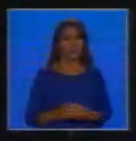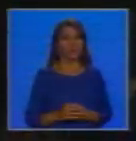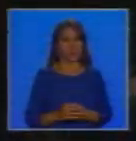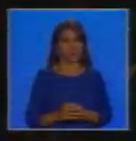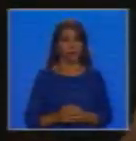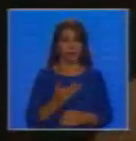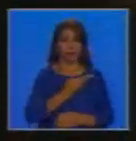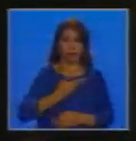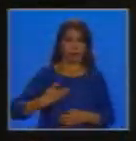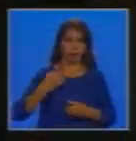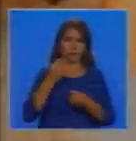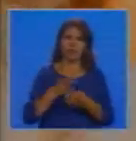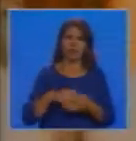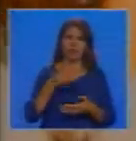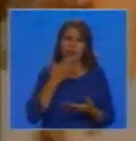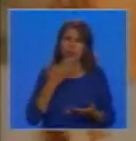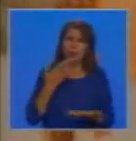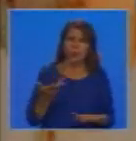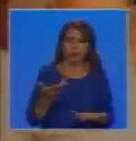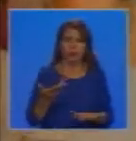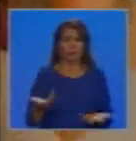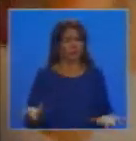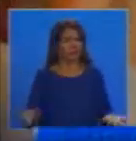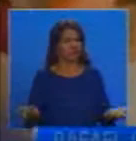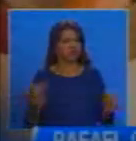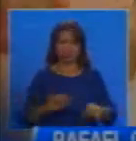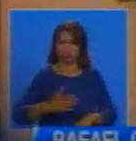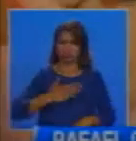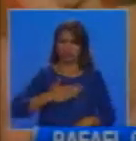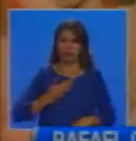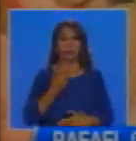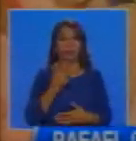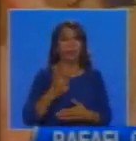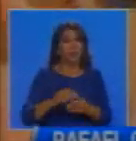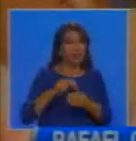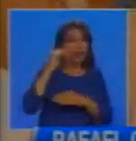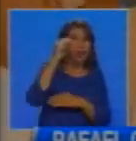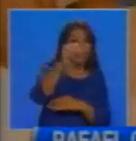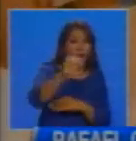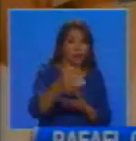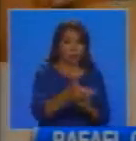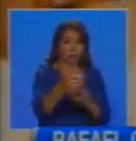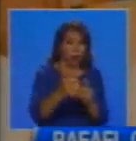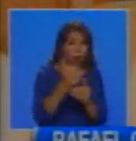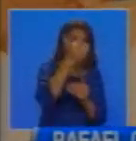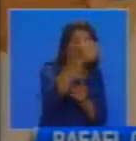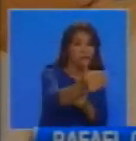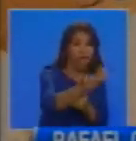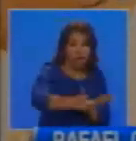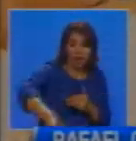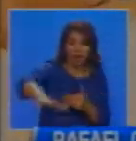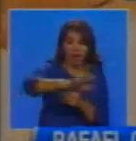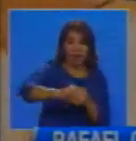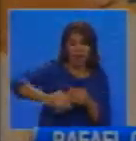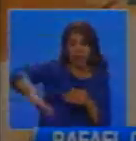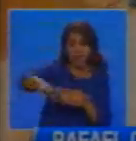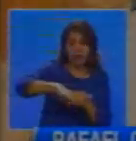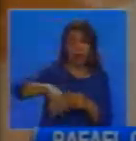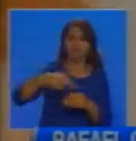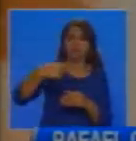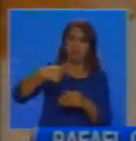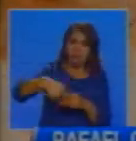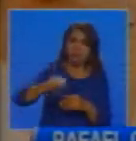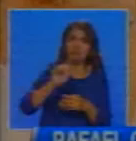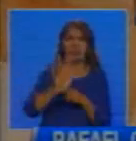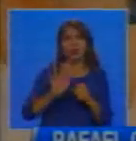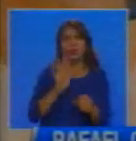en esta entidad autónoma. En el norte, en Avenida El Bombero, al frente de los Seibos, están los terrenos para el nuevo hospital. 5 años y ni siquiera empiezan a construirlo.